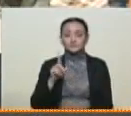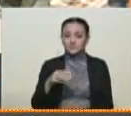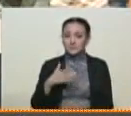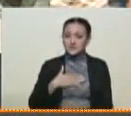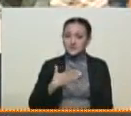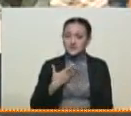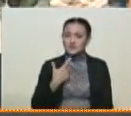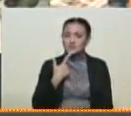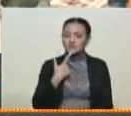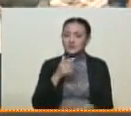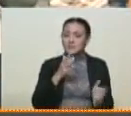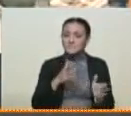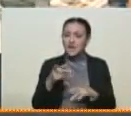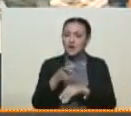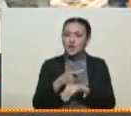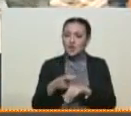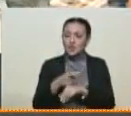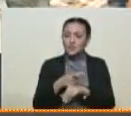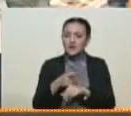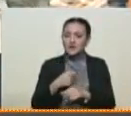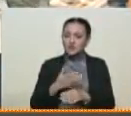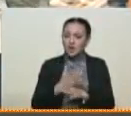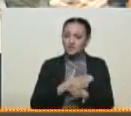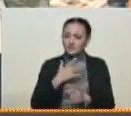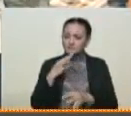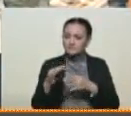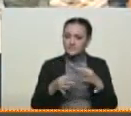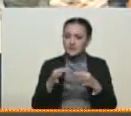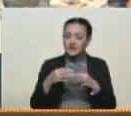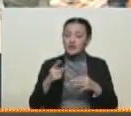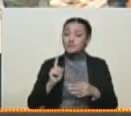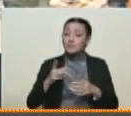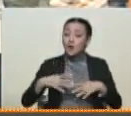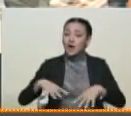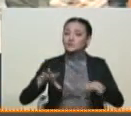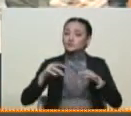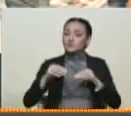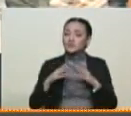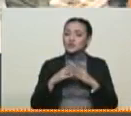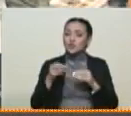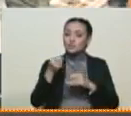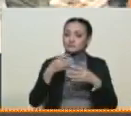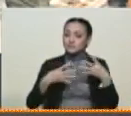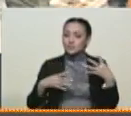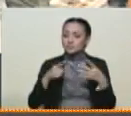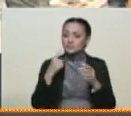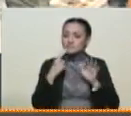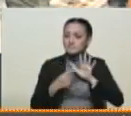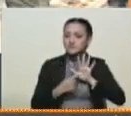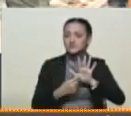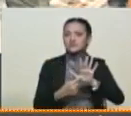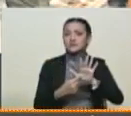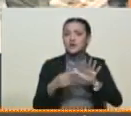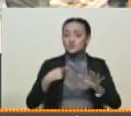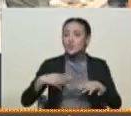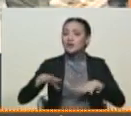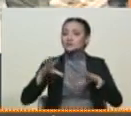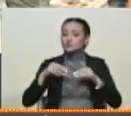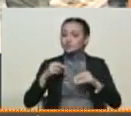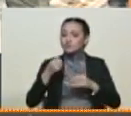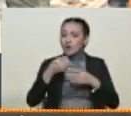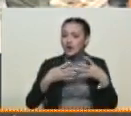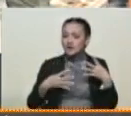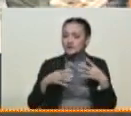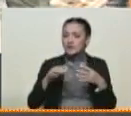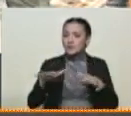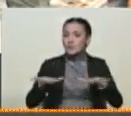exponerles el plan de gobierno que les he expuesto, asumir toda la agenda que ustedes me han presentado. Yo asumo la agenda del